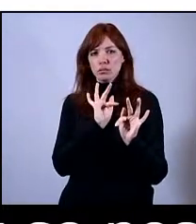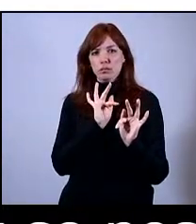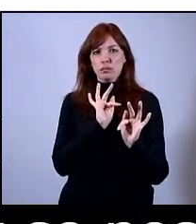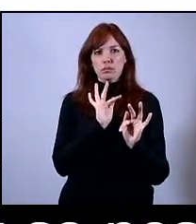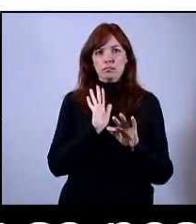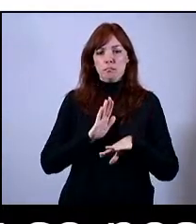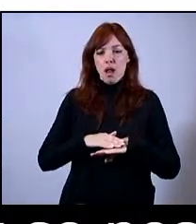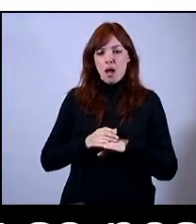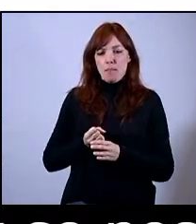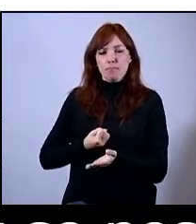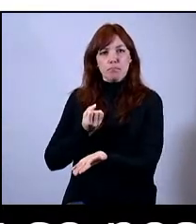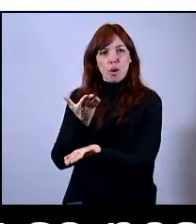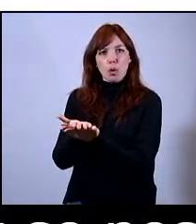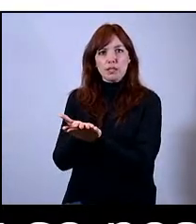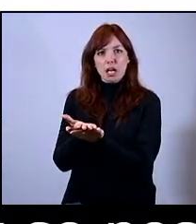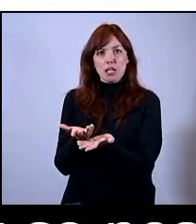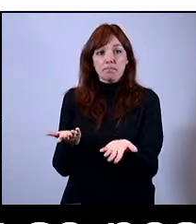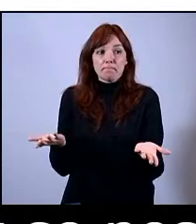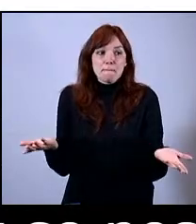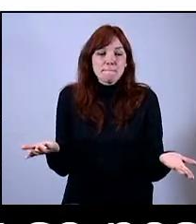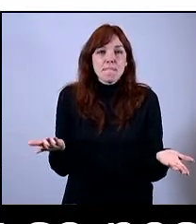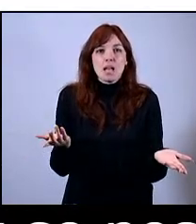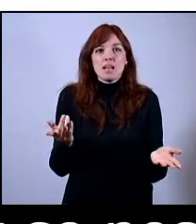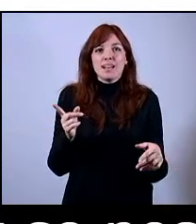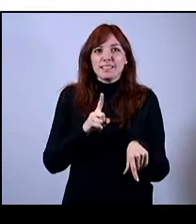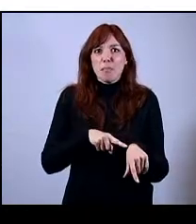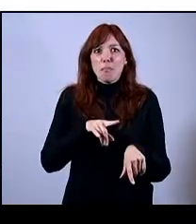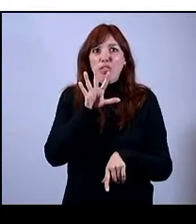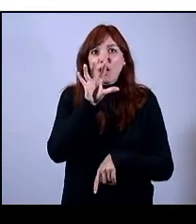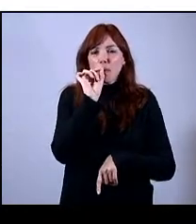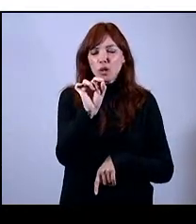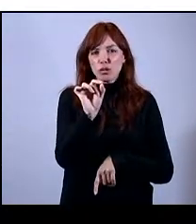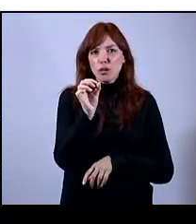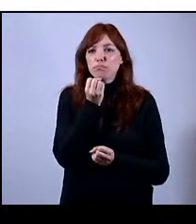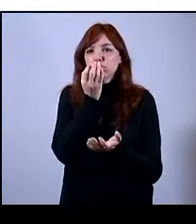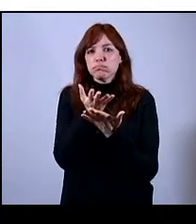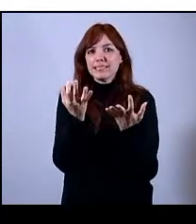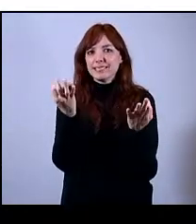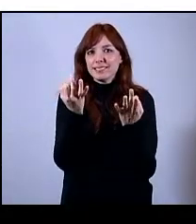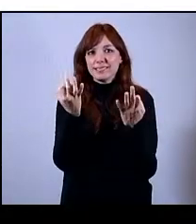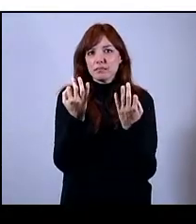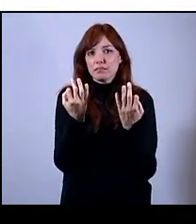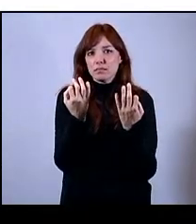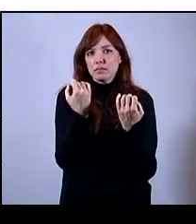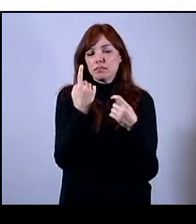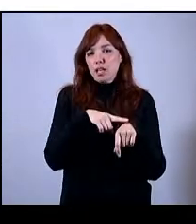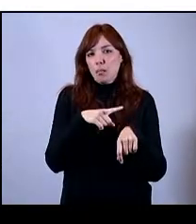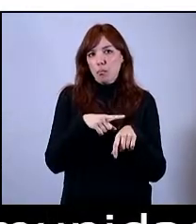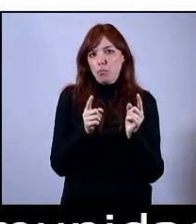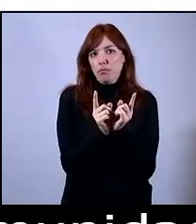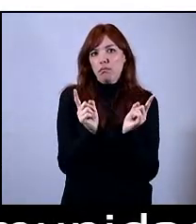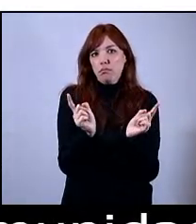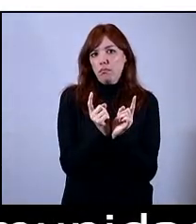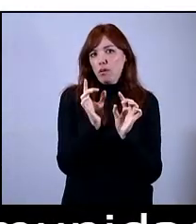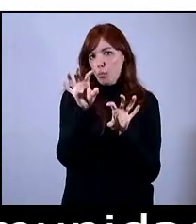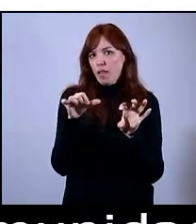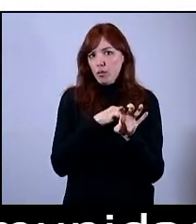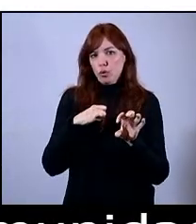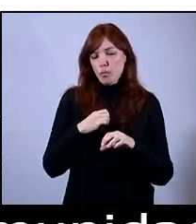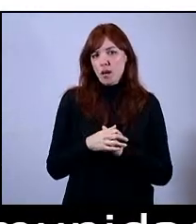proponer qué propuestas se pueden hacer en 5 minutos para cada comunidad autónoma.